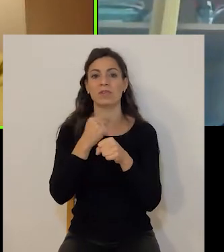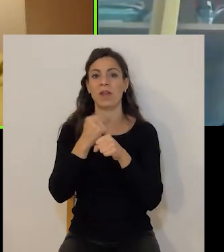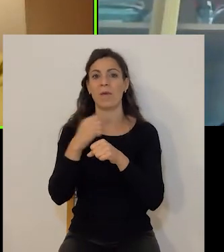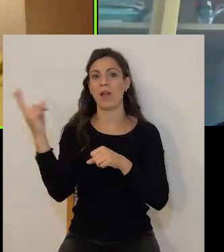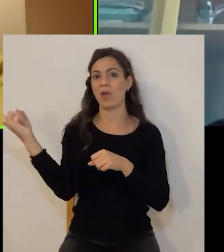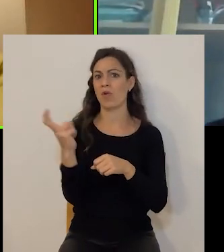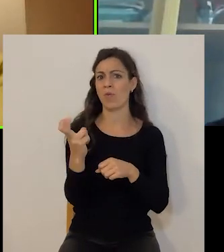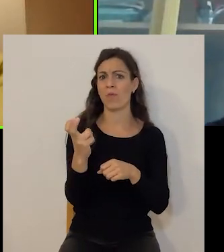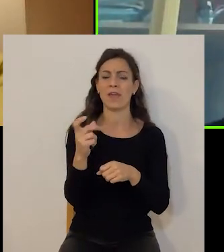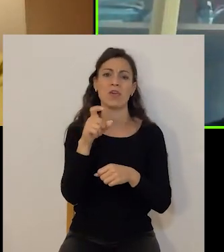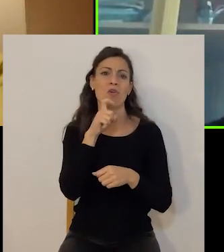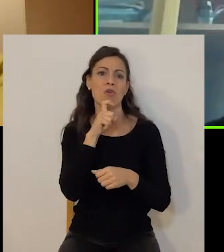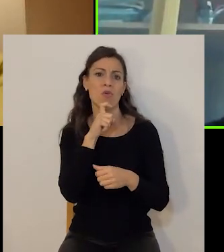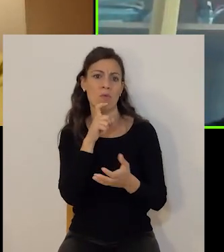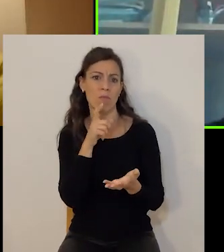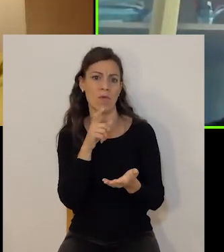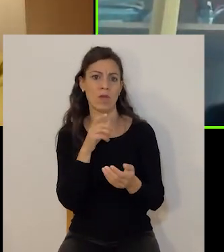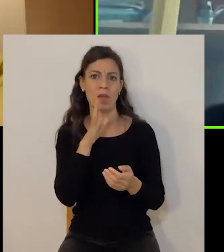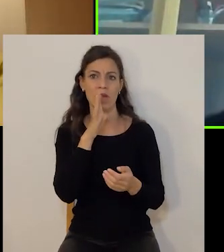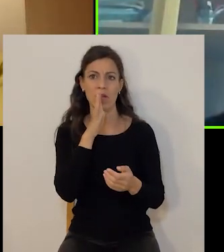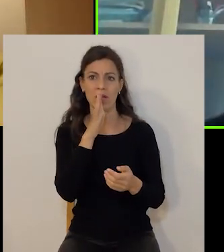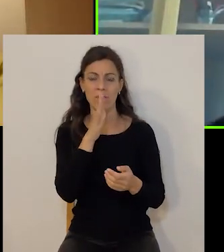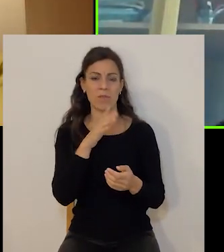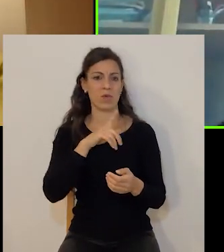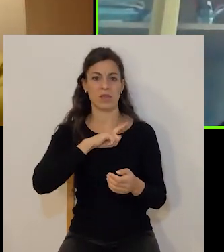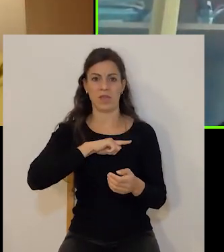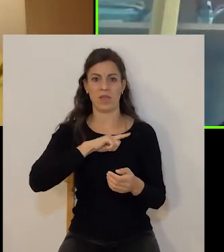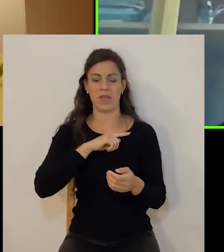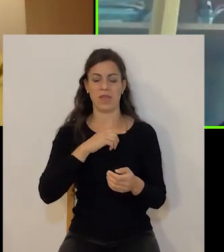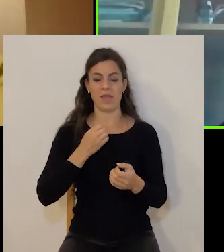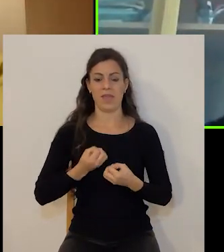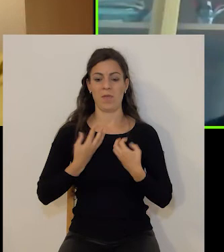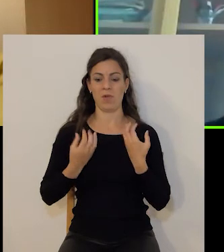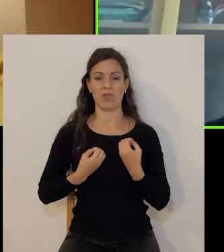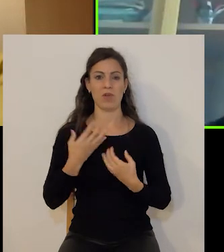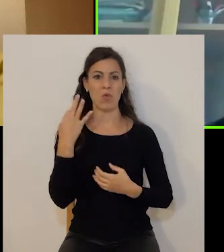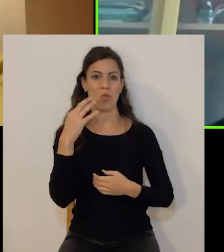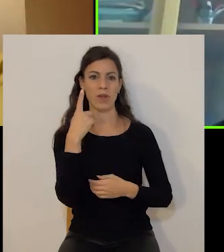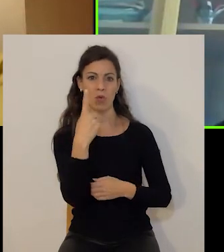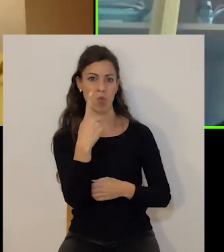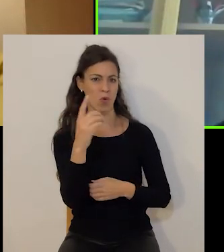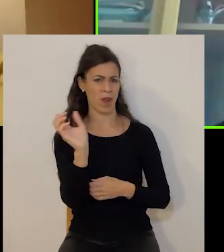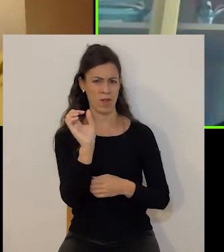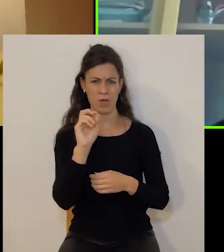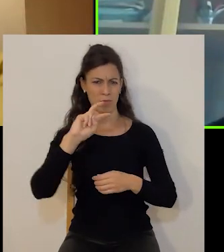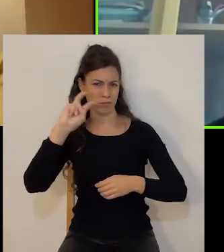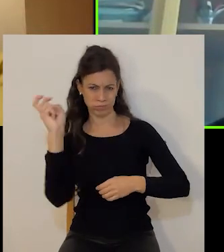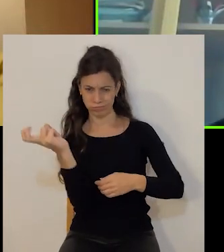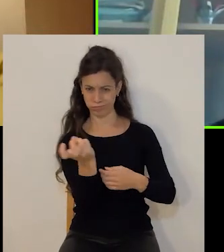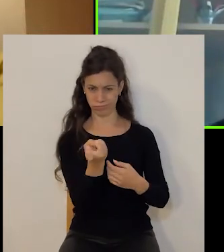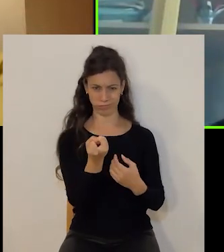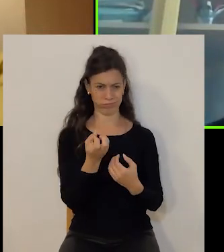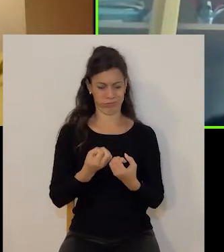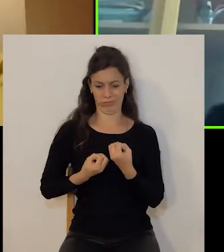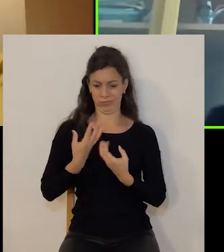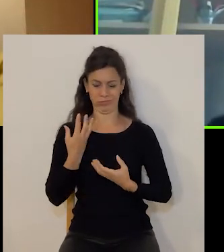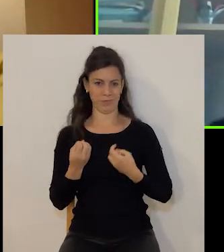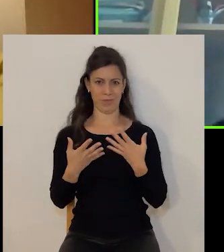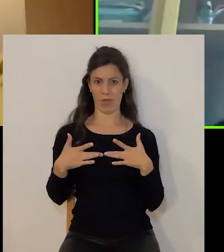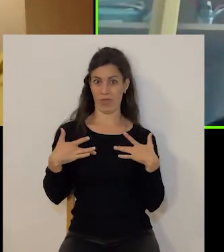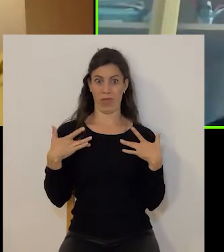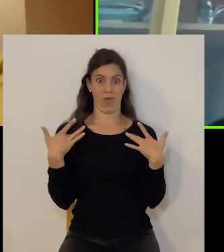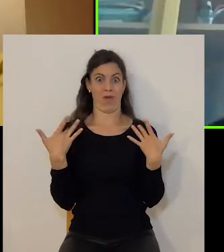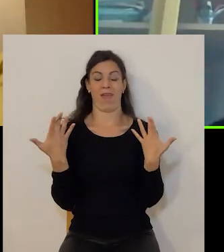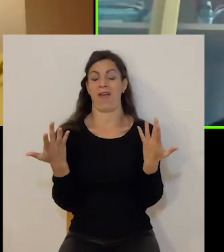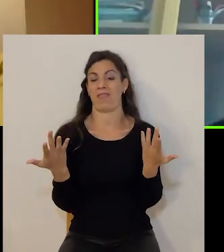Pues vengo porque además no tenemos una emoción, tenemos muchas. ¿Cómo te sientes tú ahora, Lucía? Pues a lo mejor estás